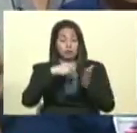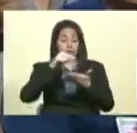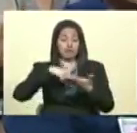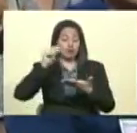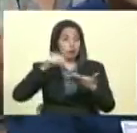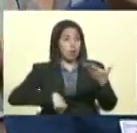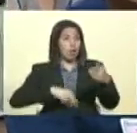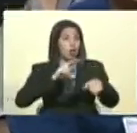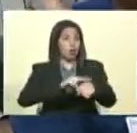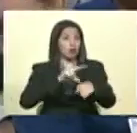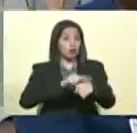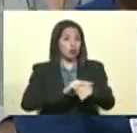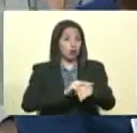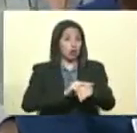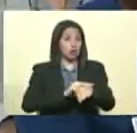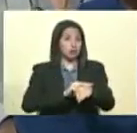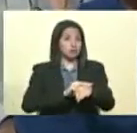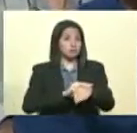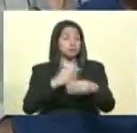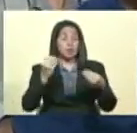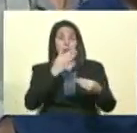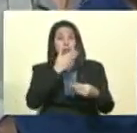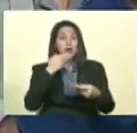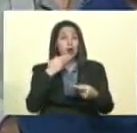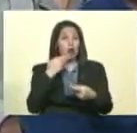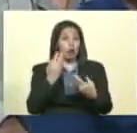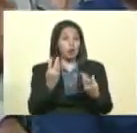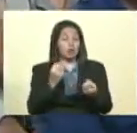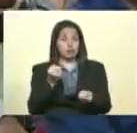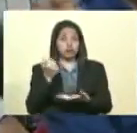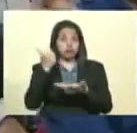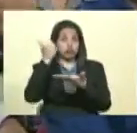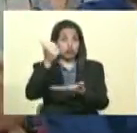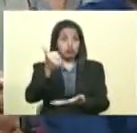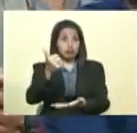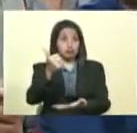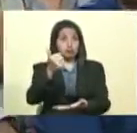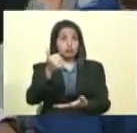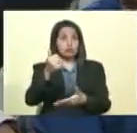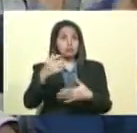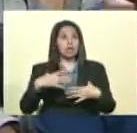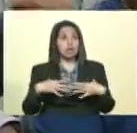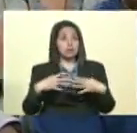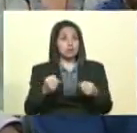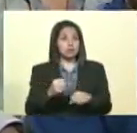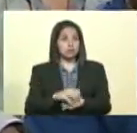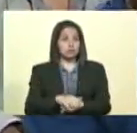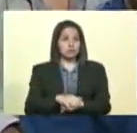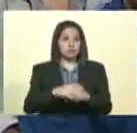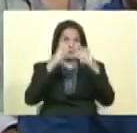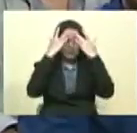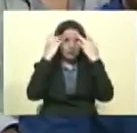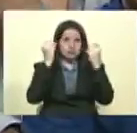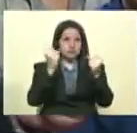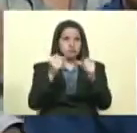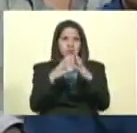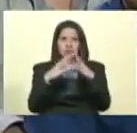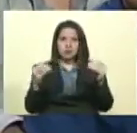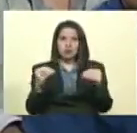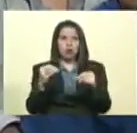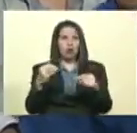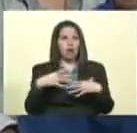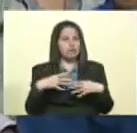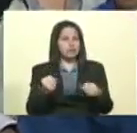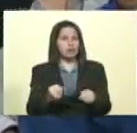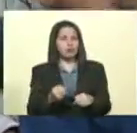colectiva. Además de eso, que mejora sustantivamente los beneficios de todos los trabajadores de la salud, los profesionales asistenciales, los